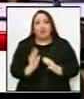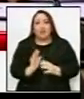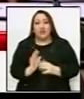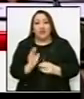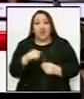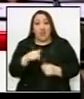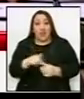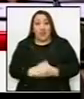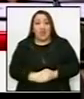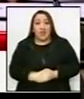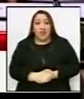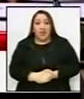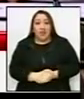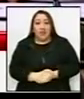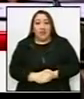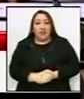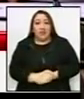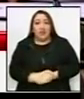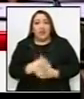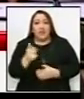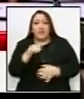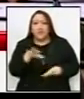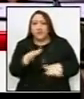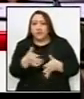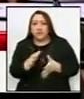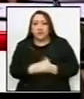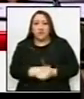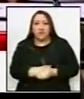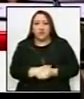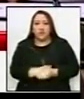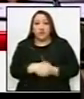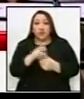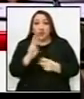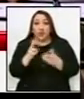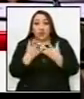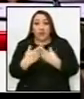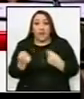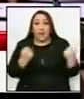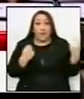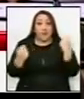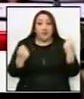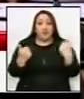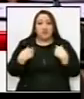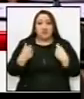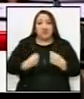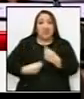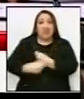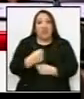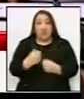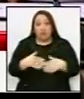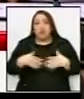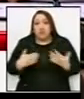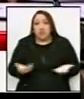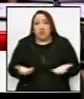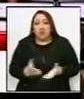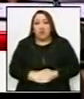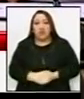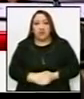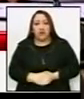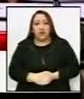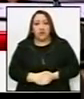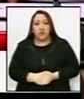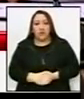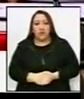aquí hay por lo menos dos empresarios que podrían,